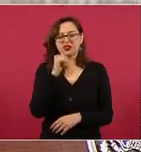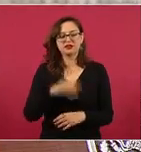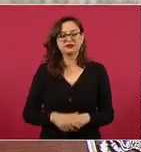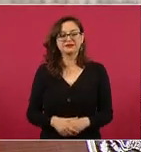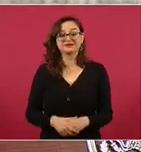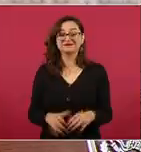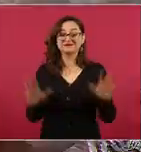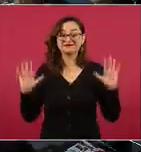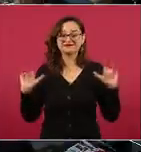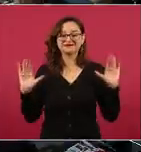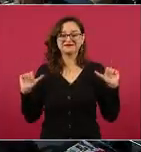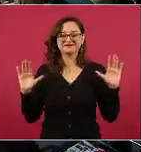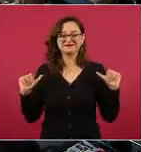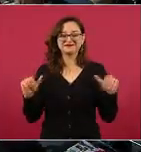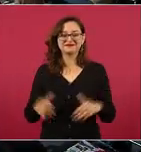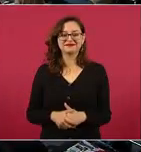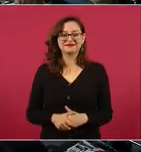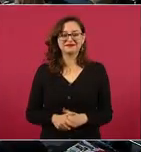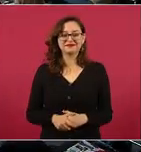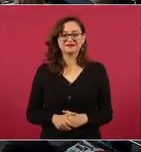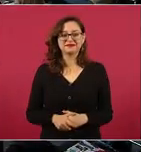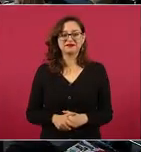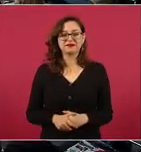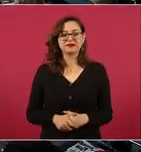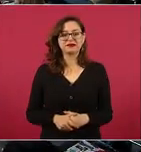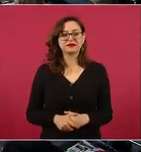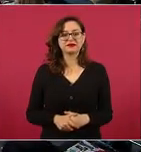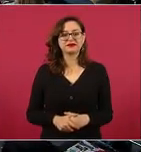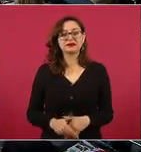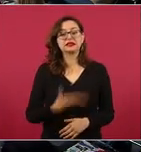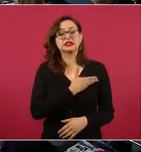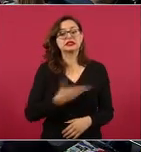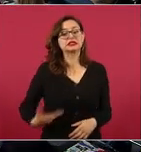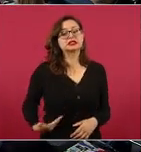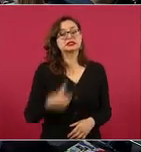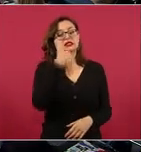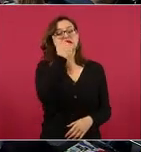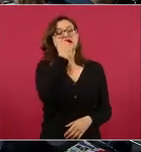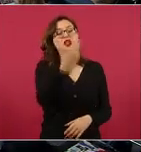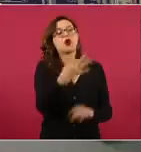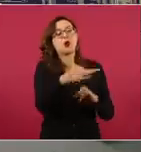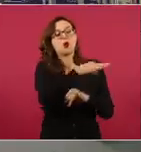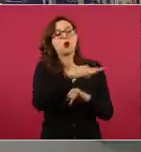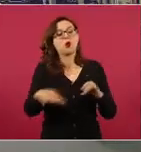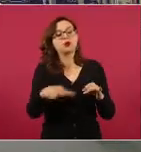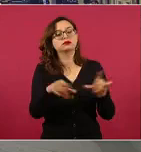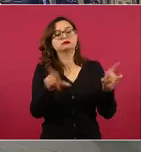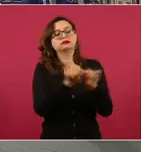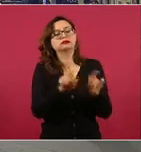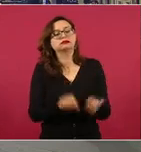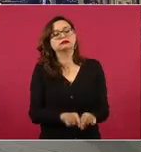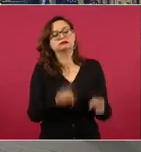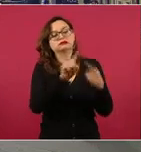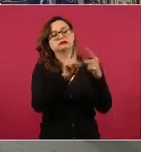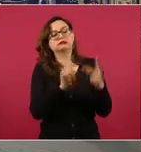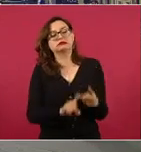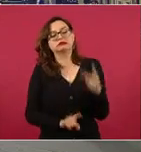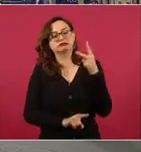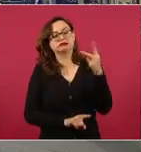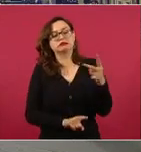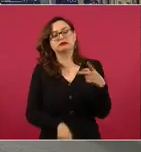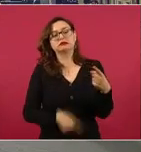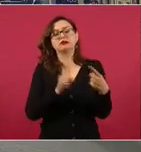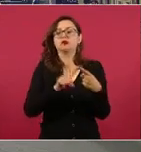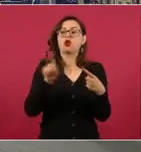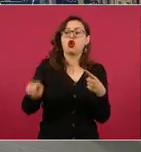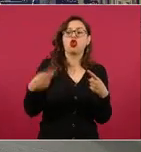Adiós, adiós. Ya nos vamos. Presidente, para concluir, dos comentarios. El primero, ¿cómo van las pruebas en Dos Bocas?